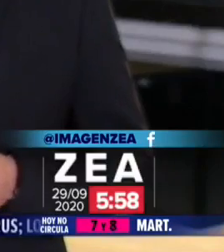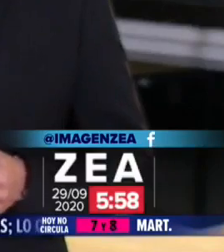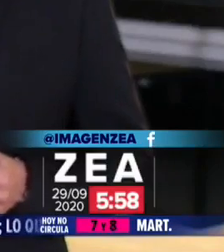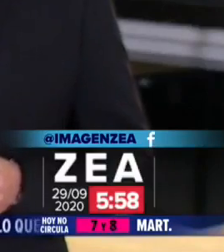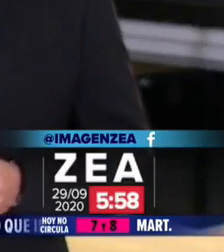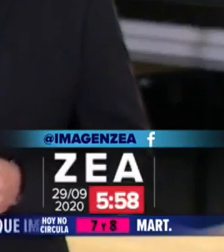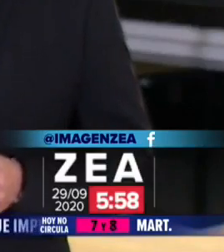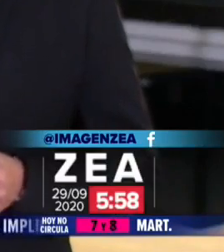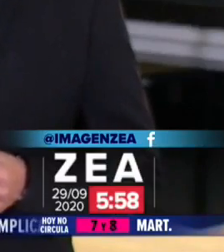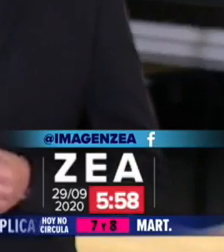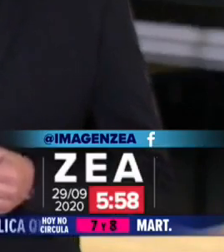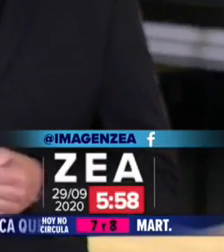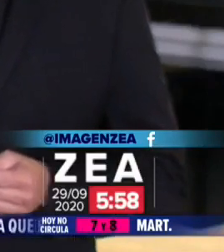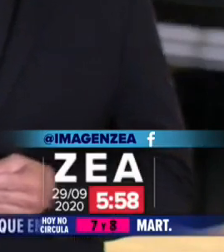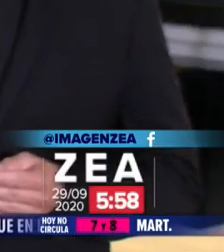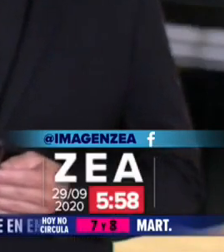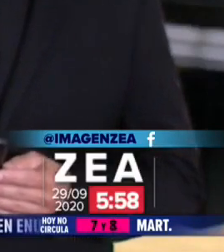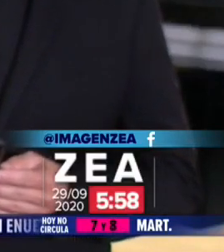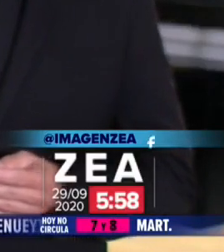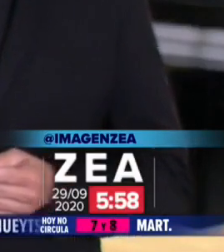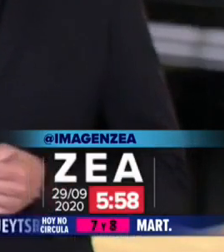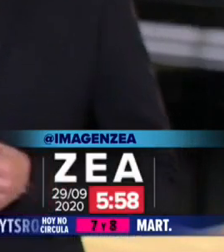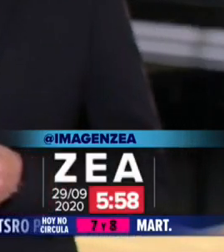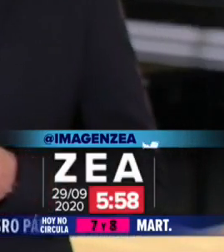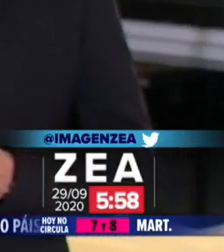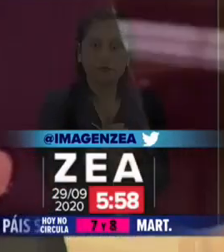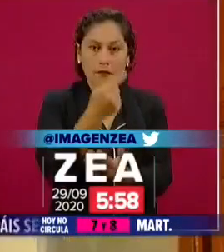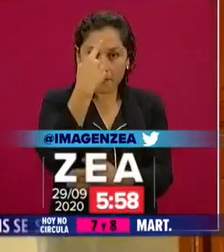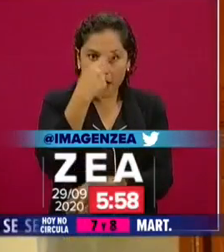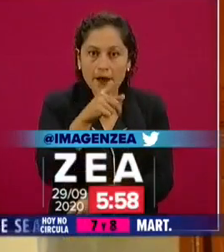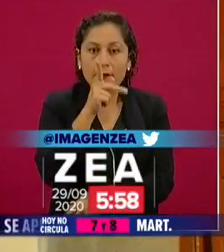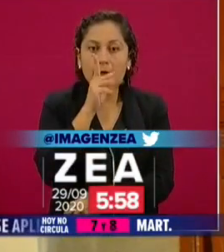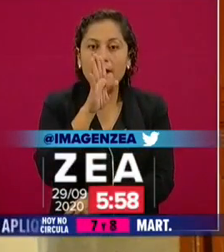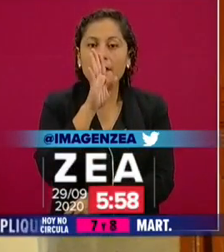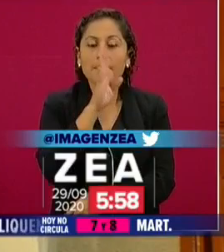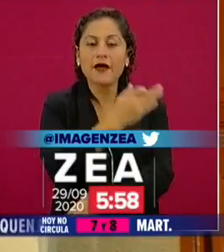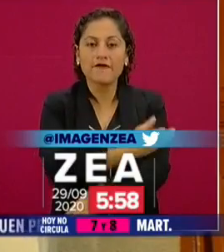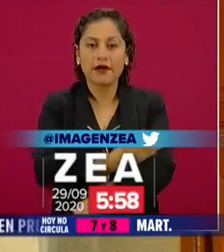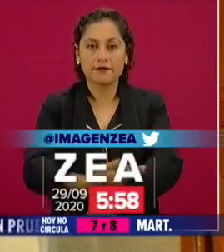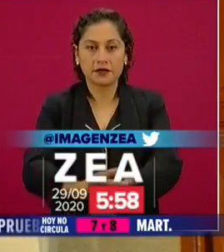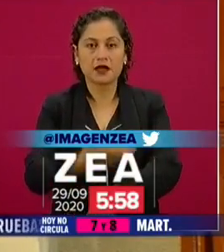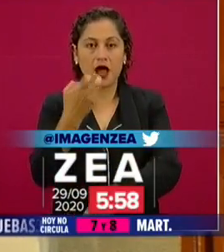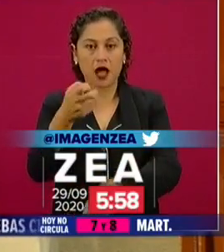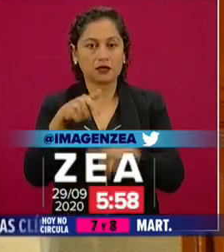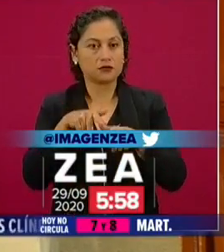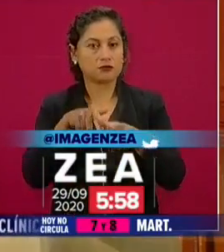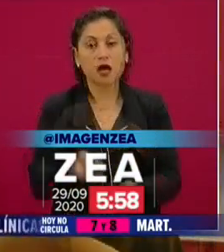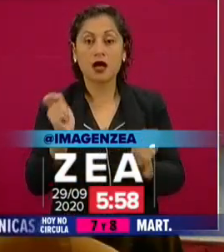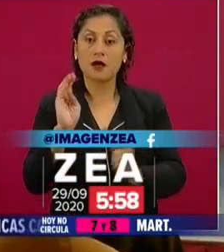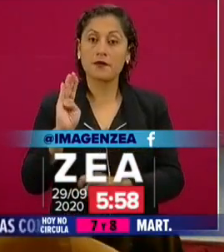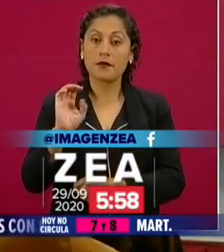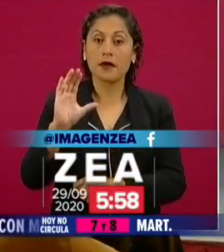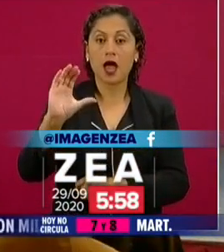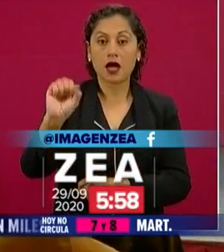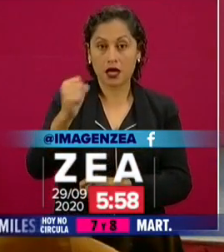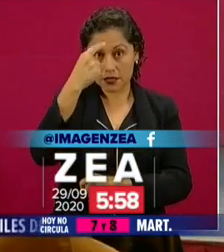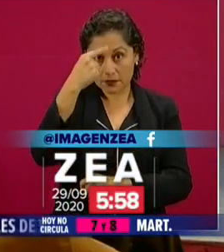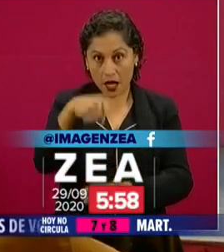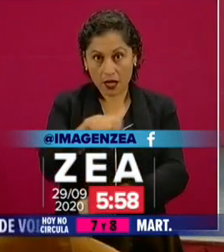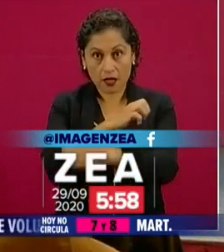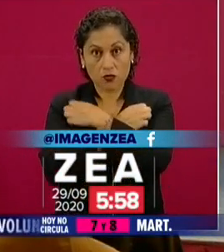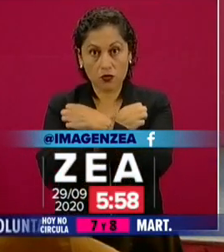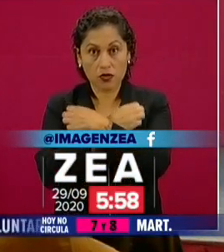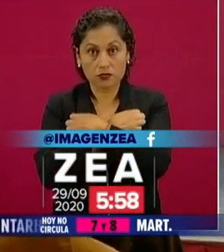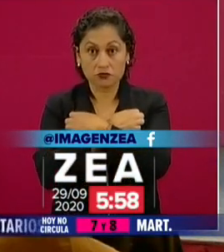Y bueno, vamos a otros temas, por supuesto, pero más información. Y faltan dos meses para que se vence el plazo de un año que el presidente López